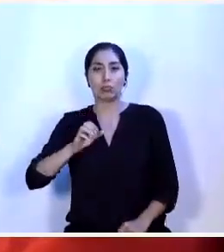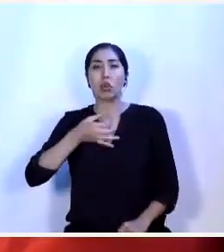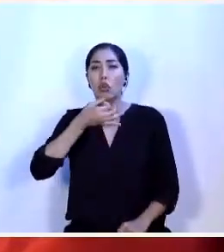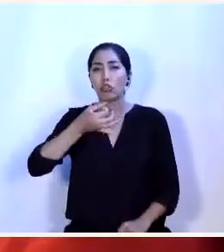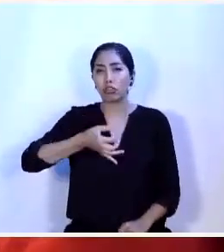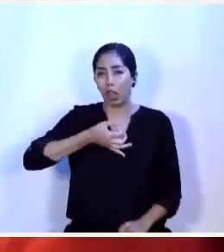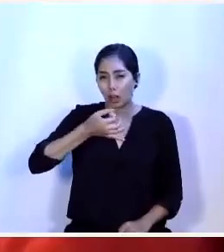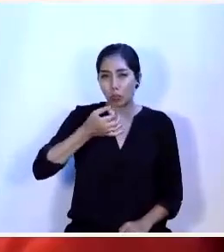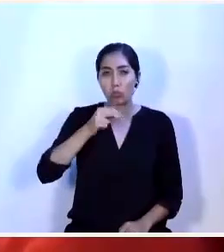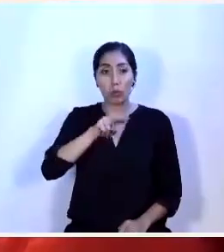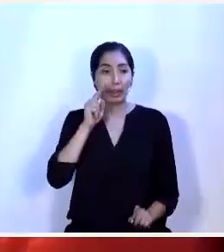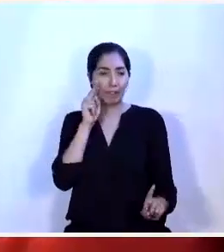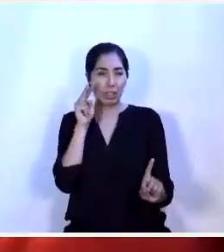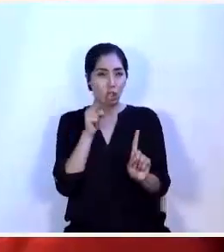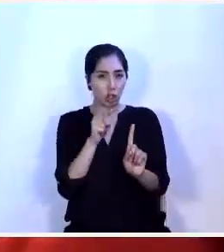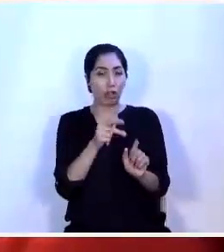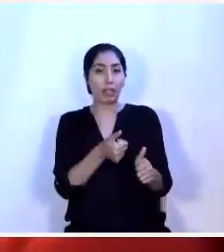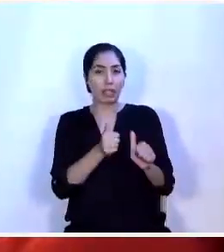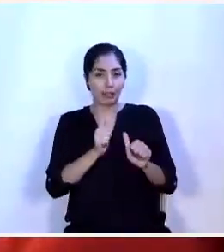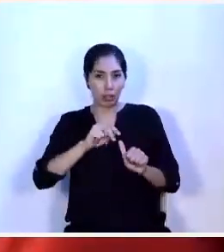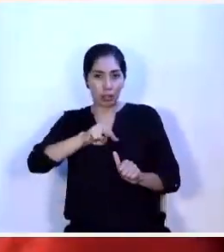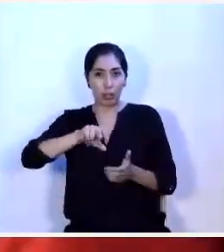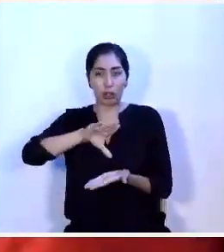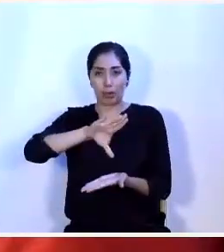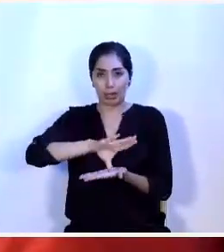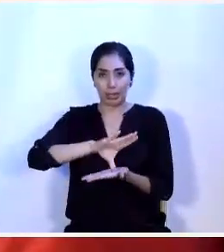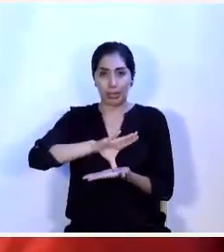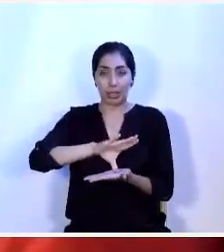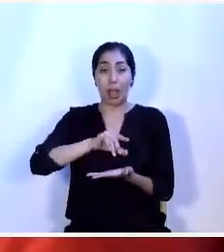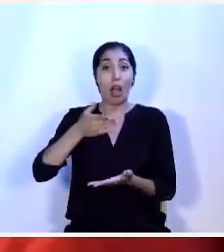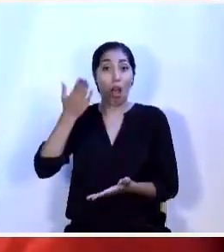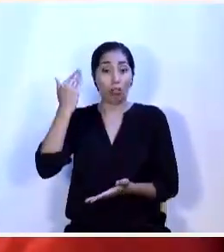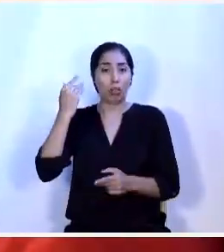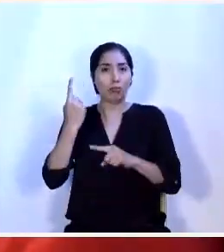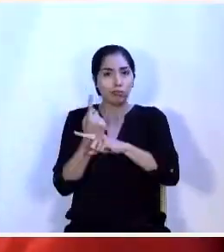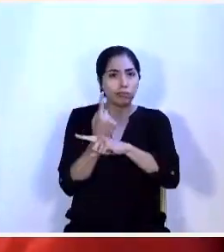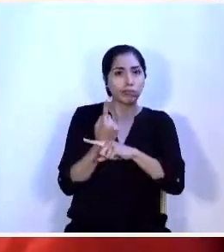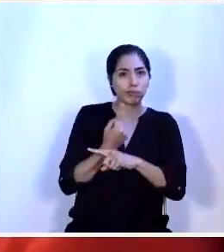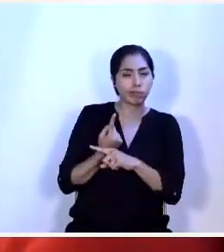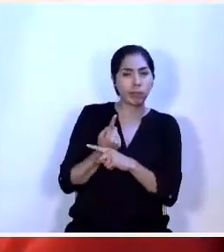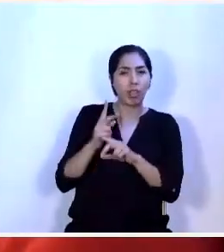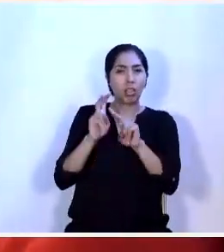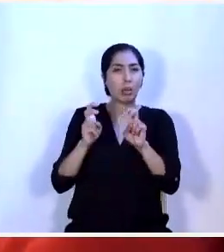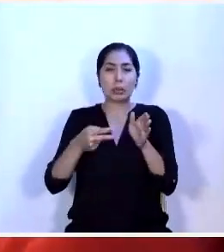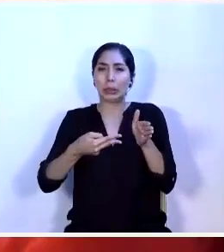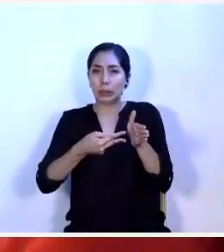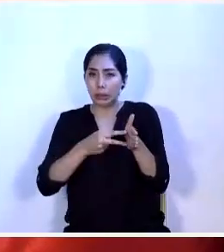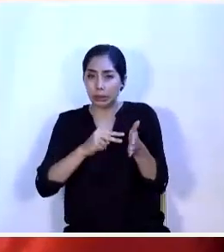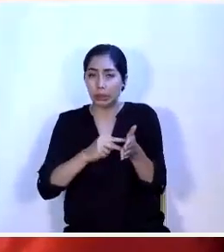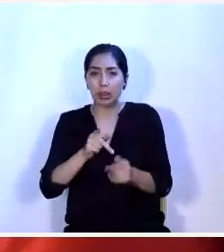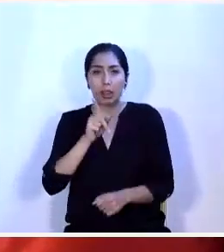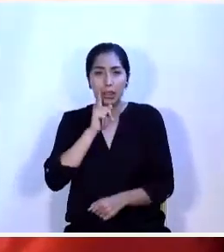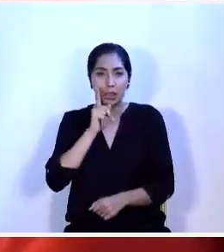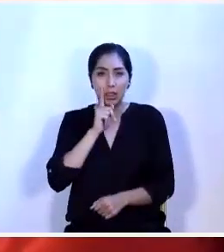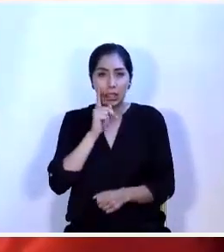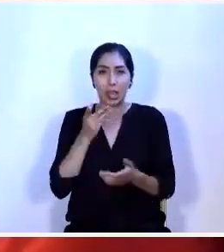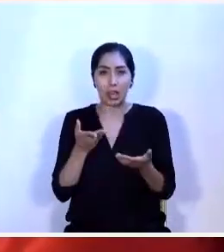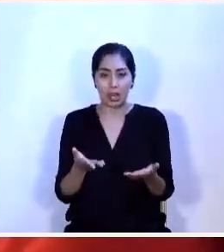desafíos que tenemos como país. Hablamos en ese momento sobre las dificultades que implica